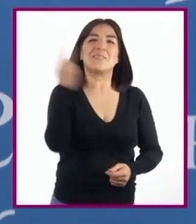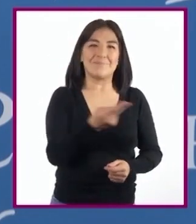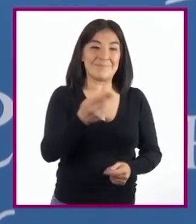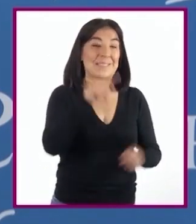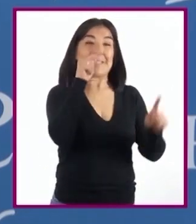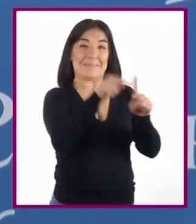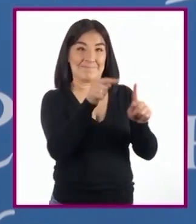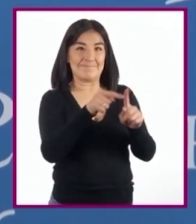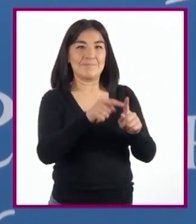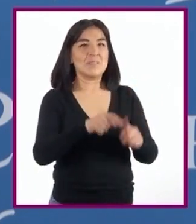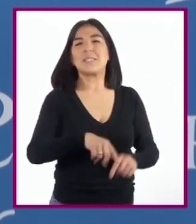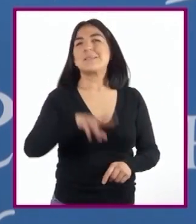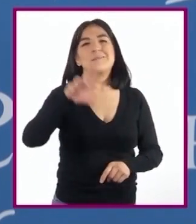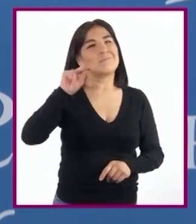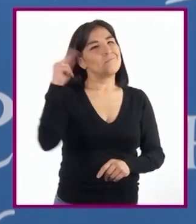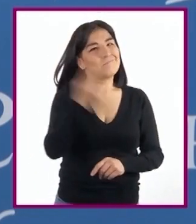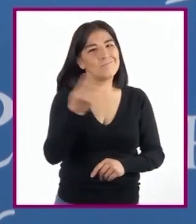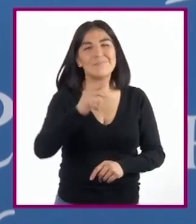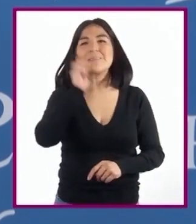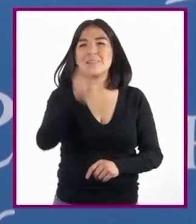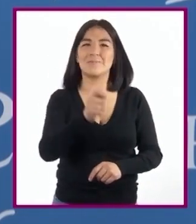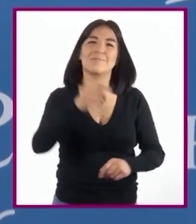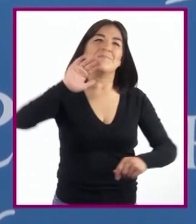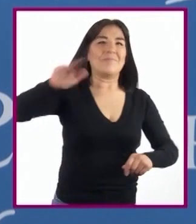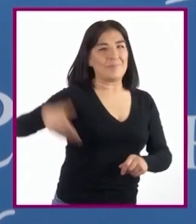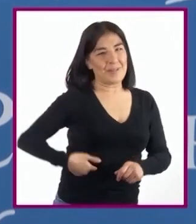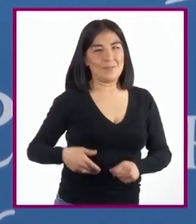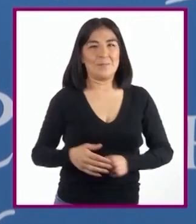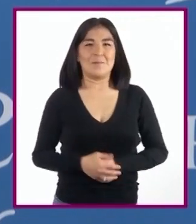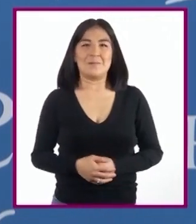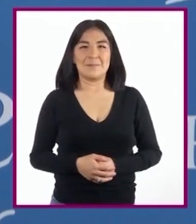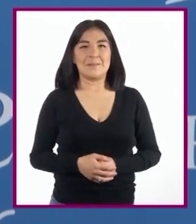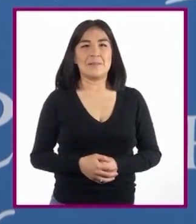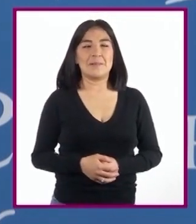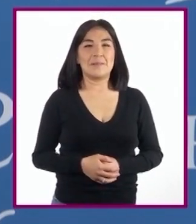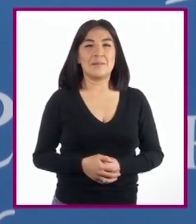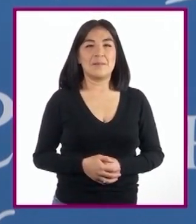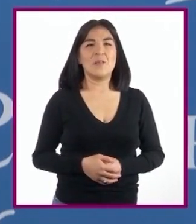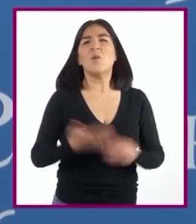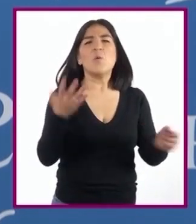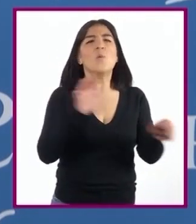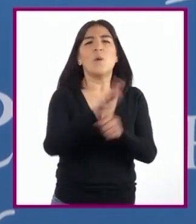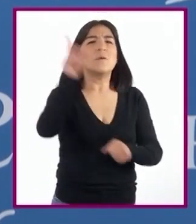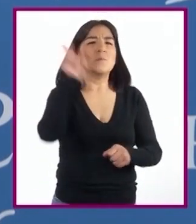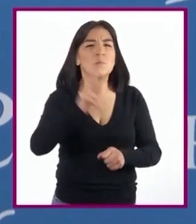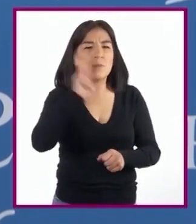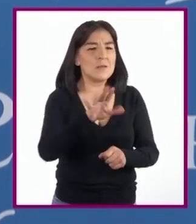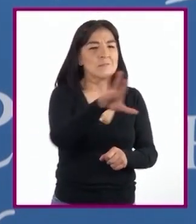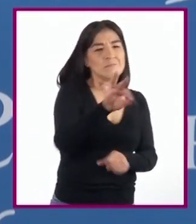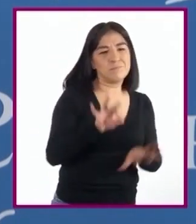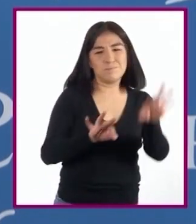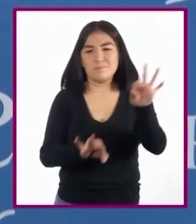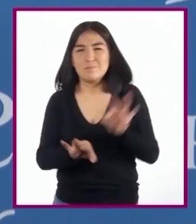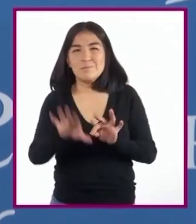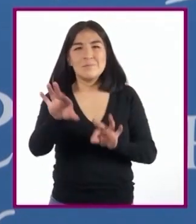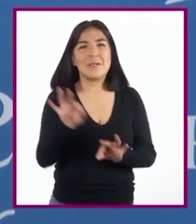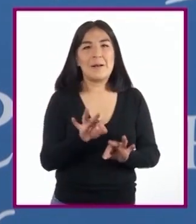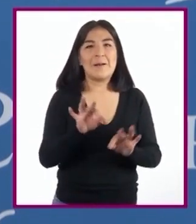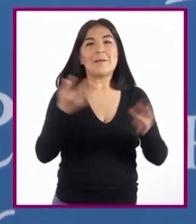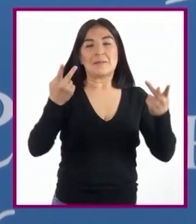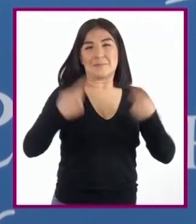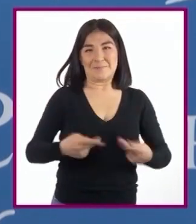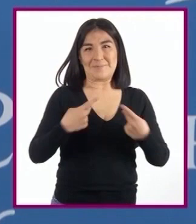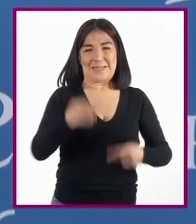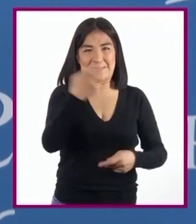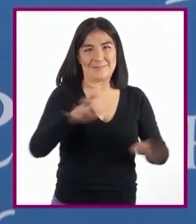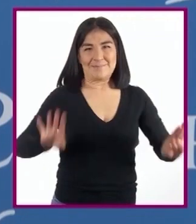este paciente no tenga fractura. ¿Cuál es la probabilidad de escoger al azar un paciente con